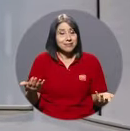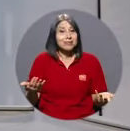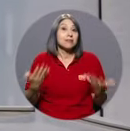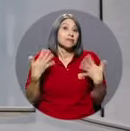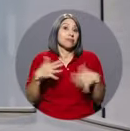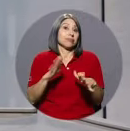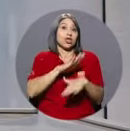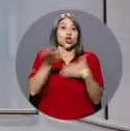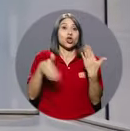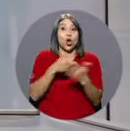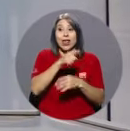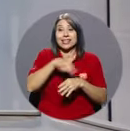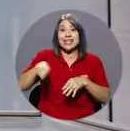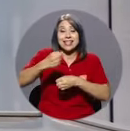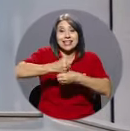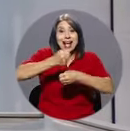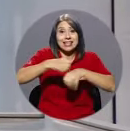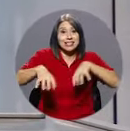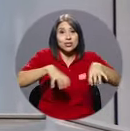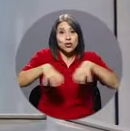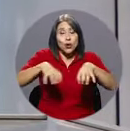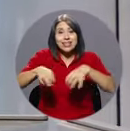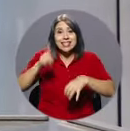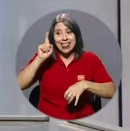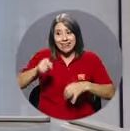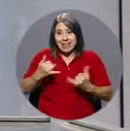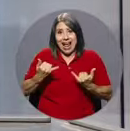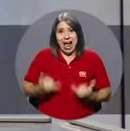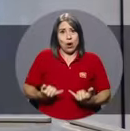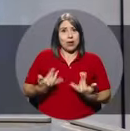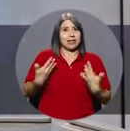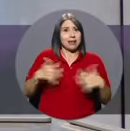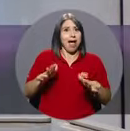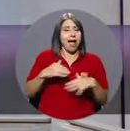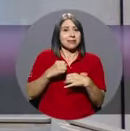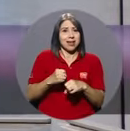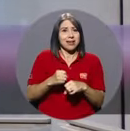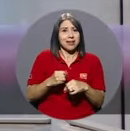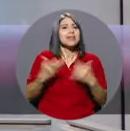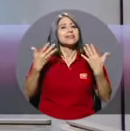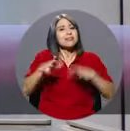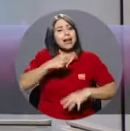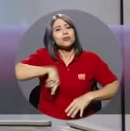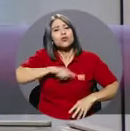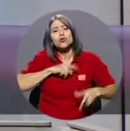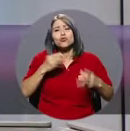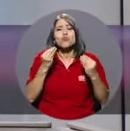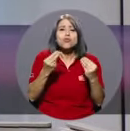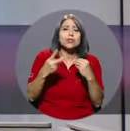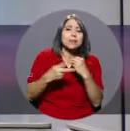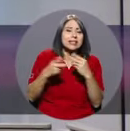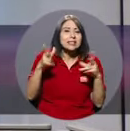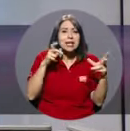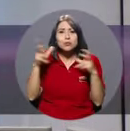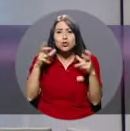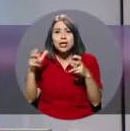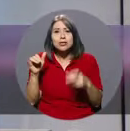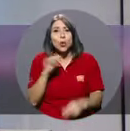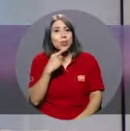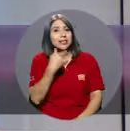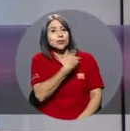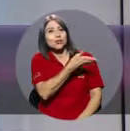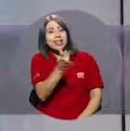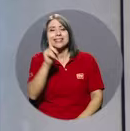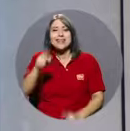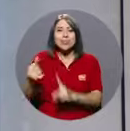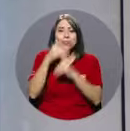final, buena parte de todas esas acciones que se deberían estar tomando desde hace días, ya las hemos escuchado muchas veces. Y como